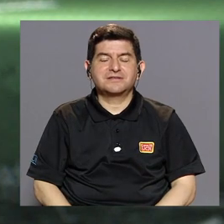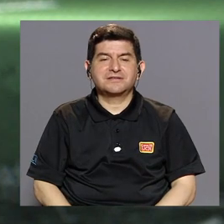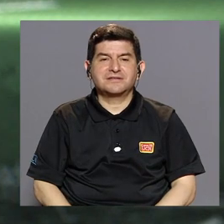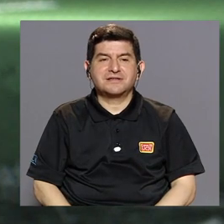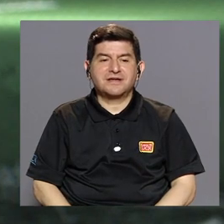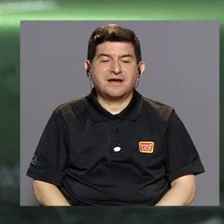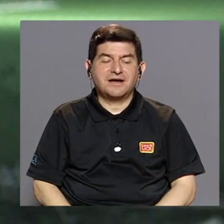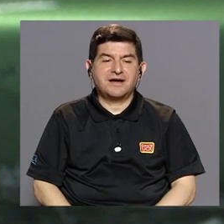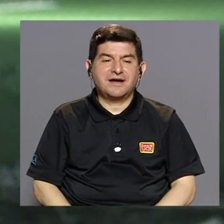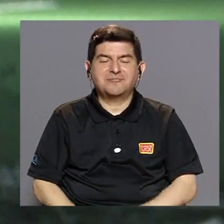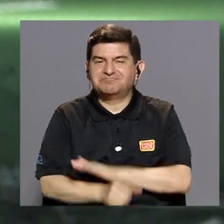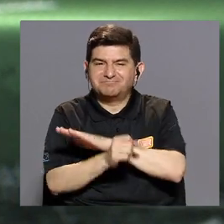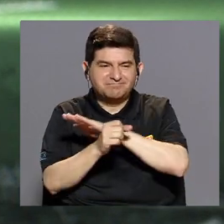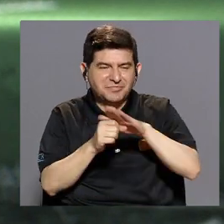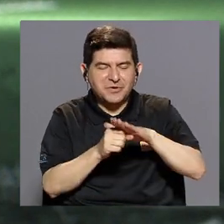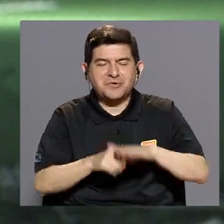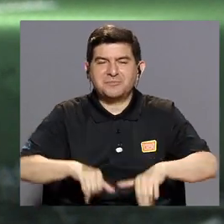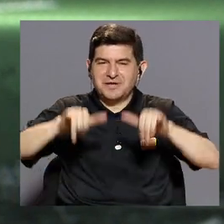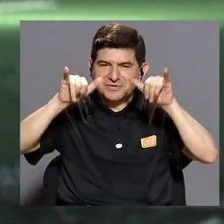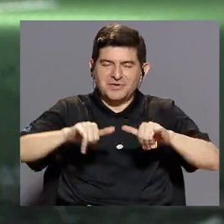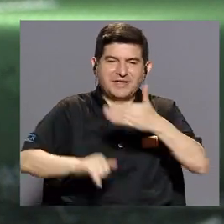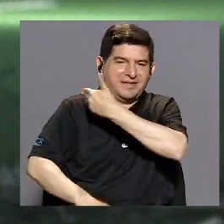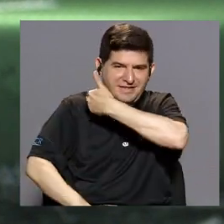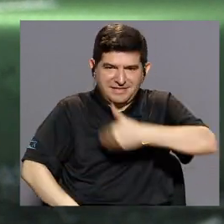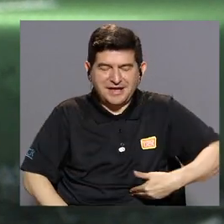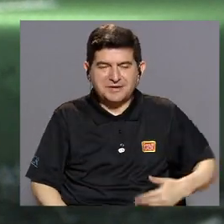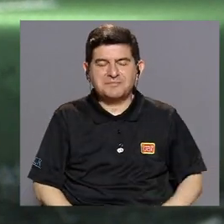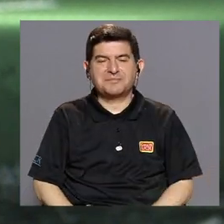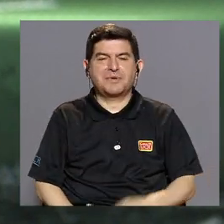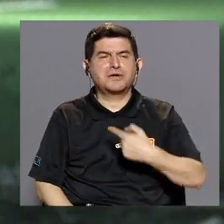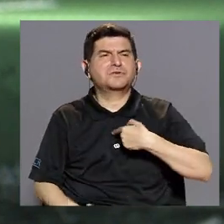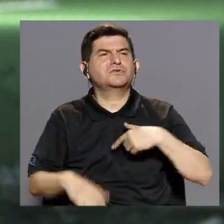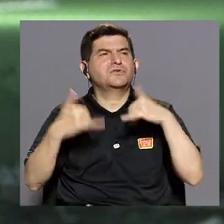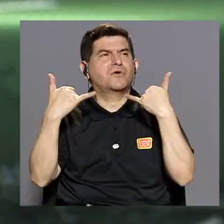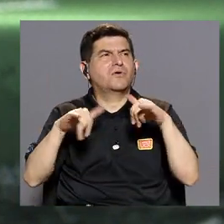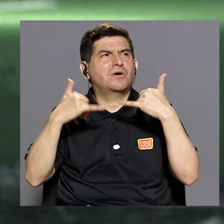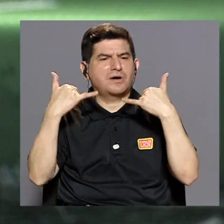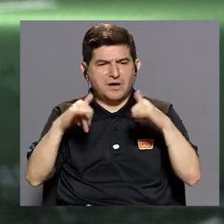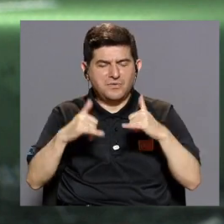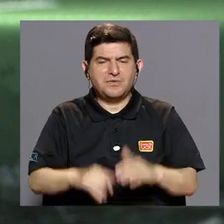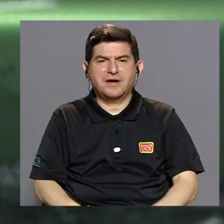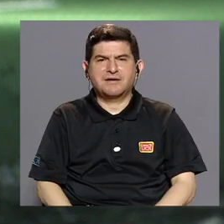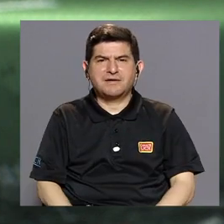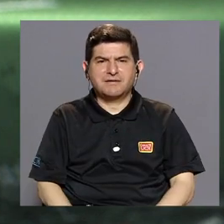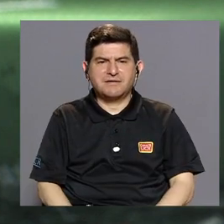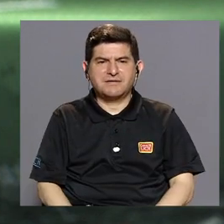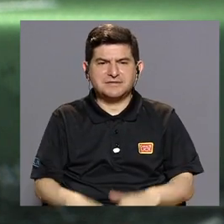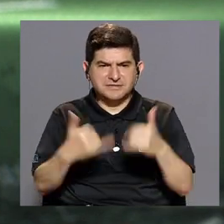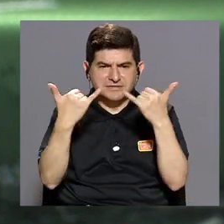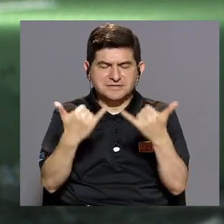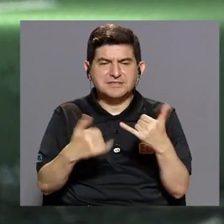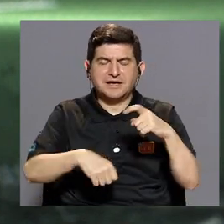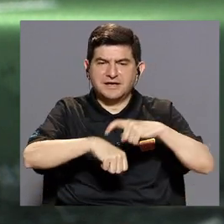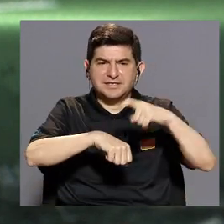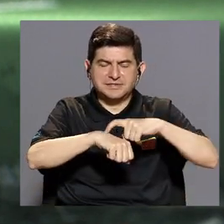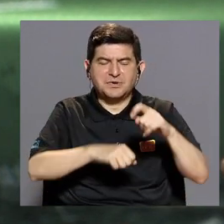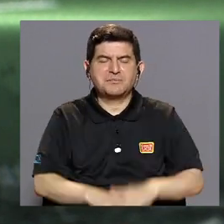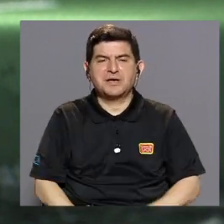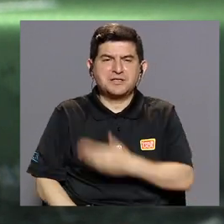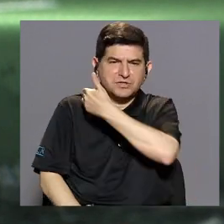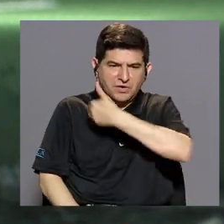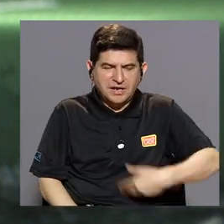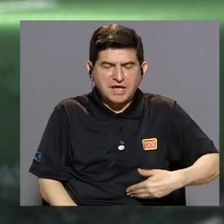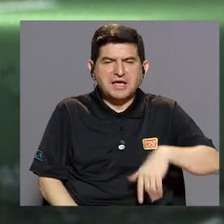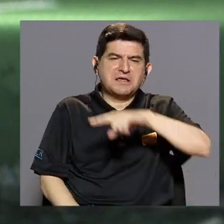en todo sentido, en el área central, en Heredia. Empezamos a jugar, yo empecé a jugar en Heredia, ¿verdad?